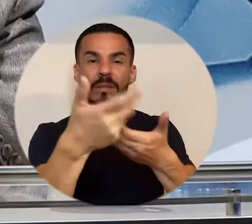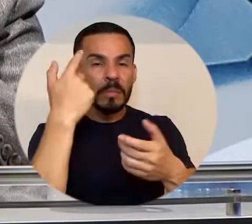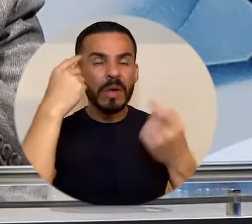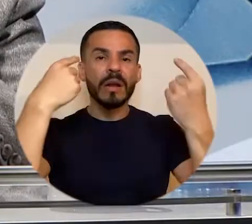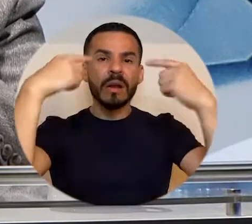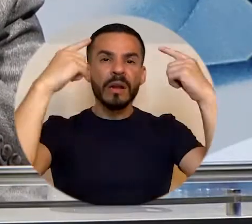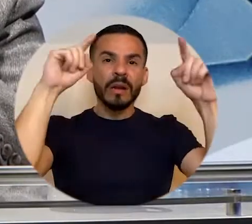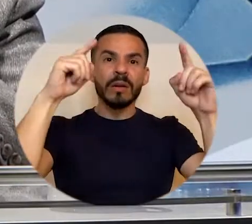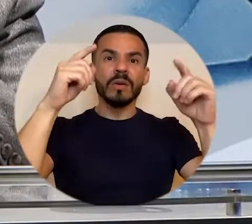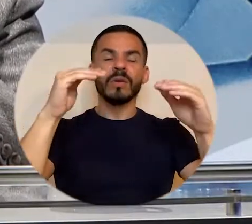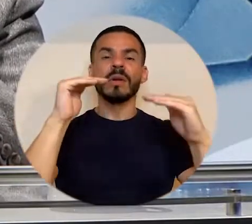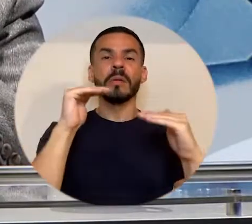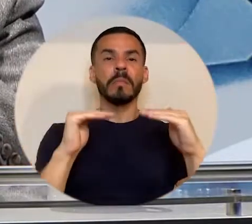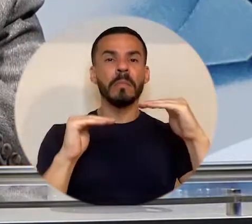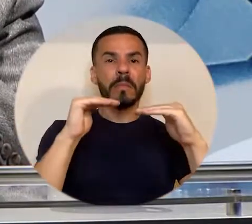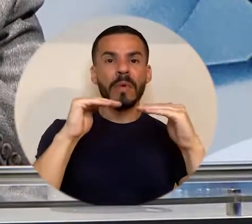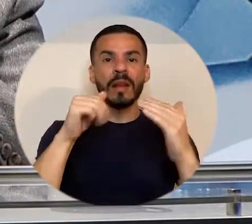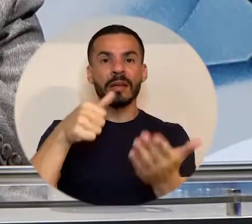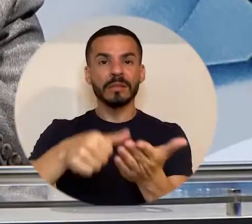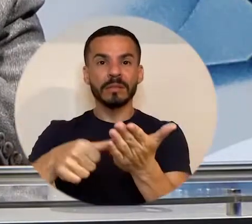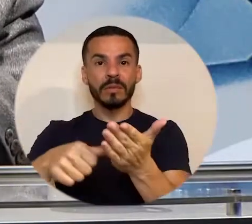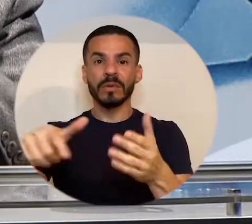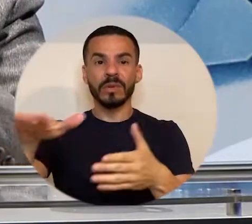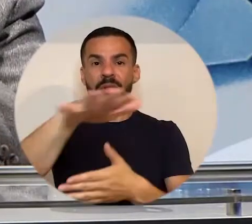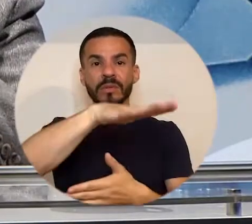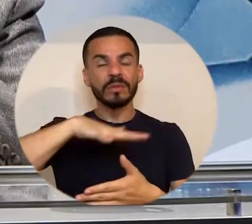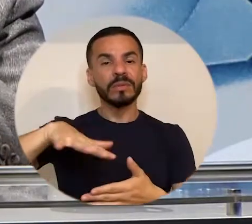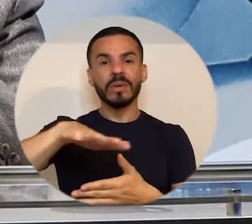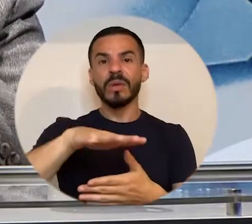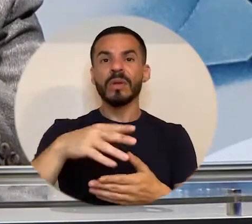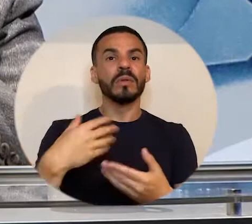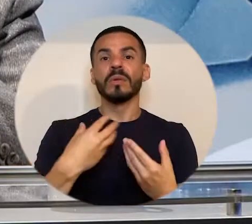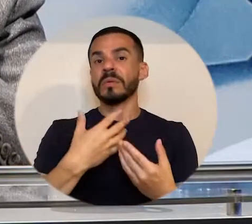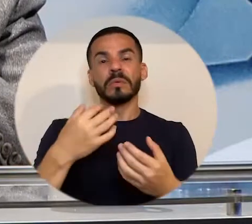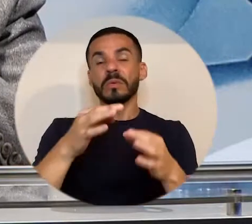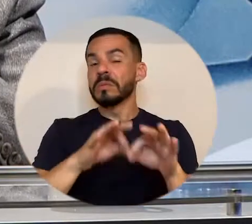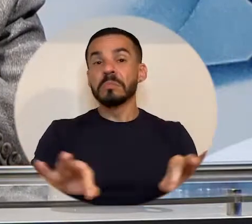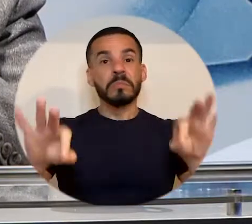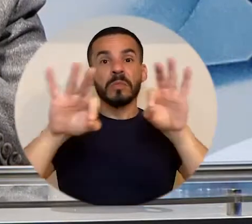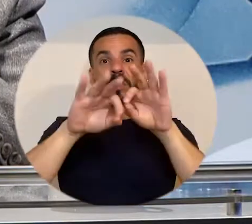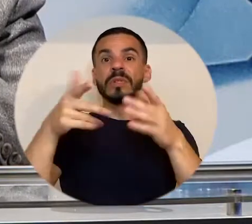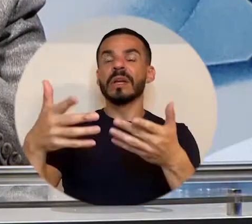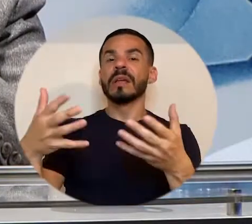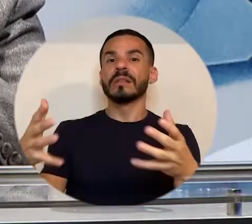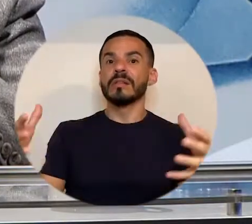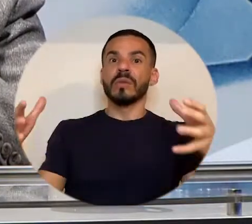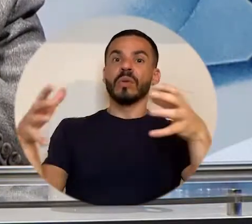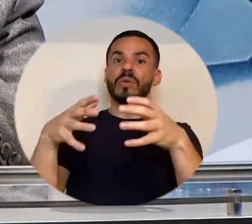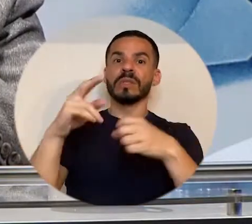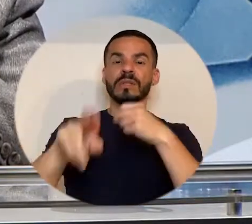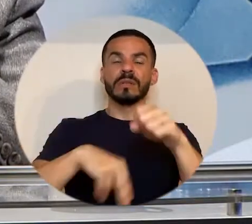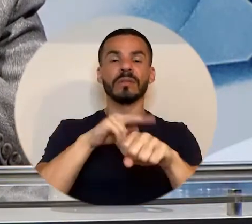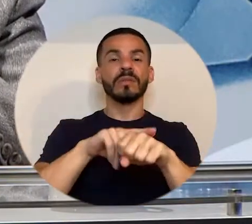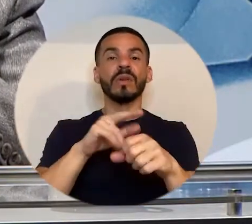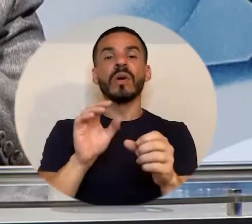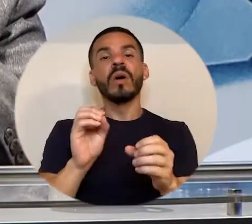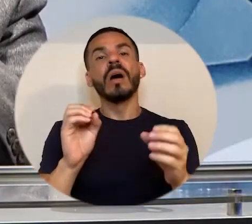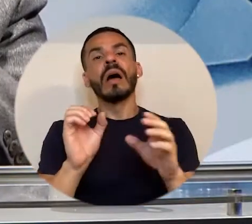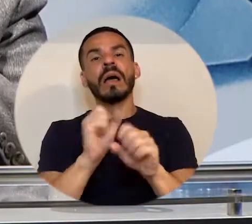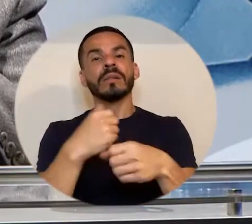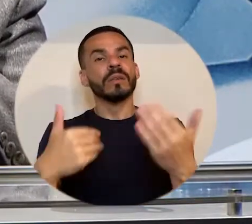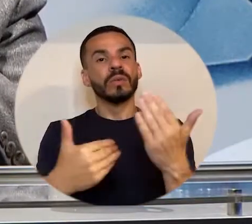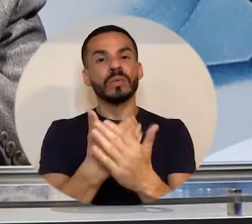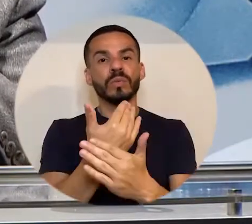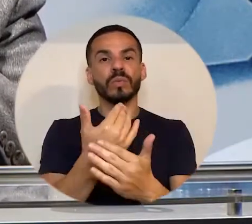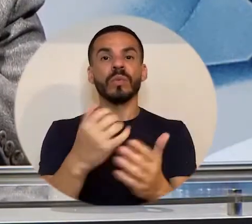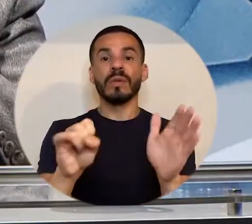un cierto balance electoral entre ellos sin importarles mucho el problema de la unidad nacional o crear una nueva